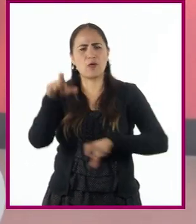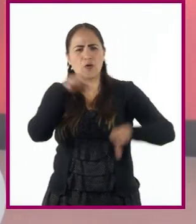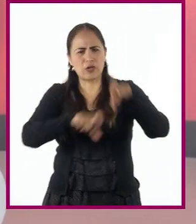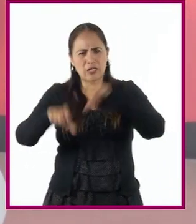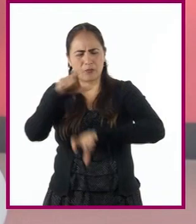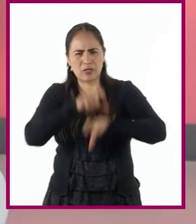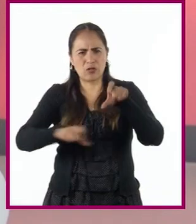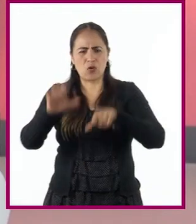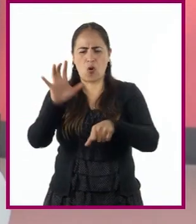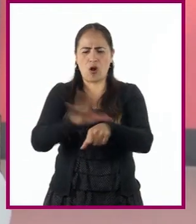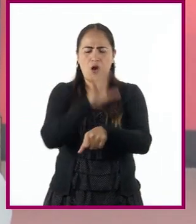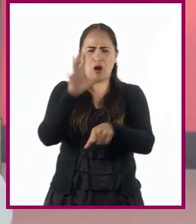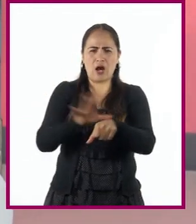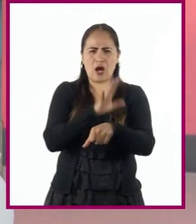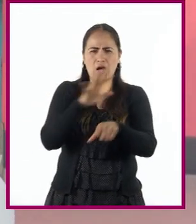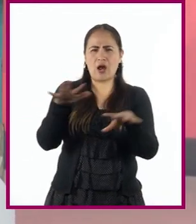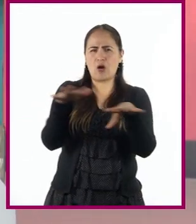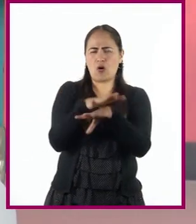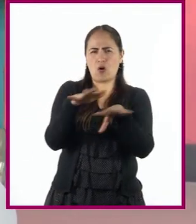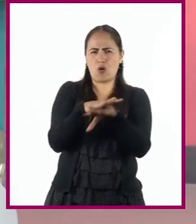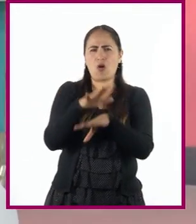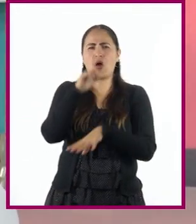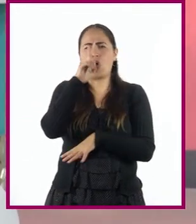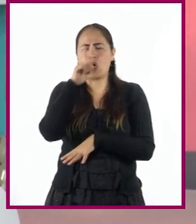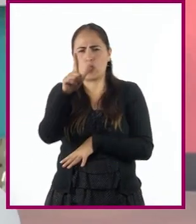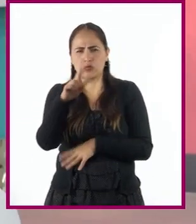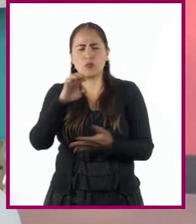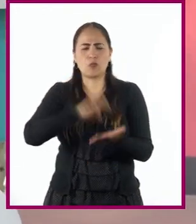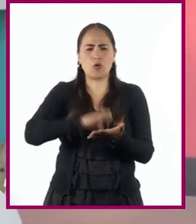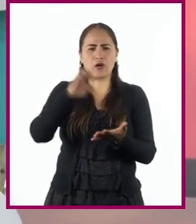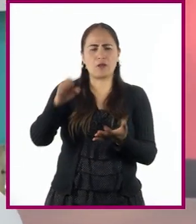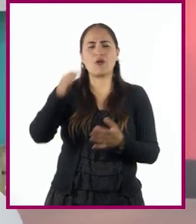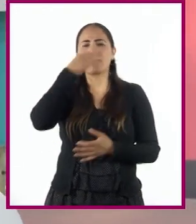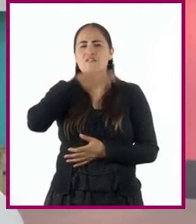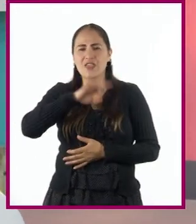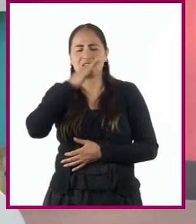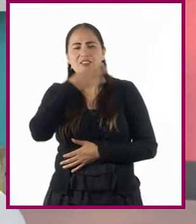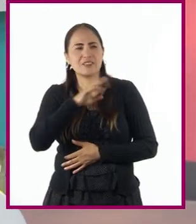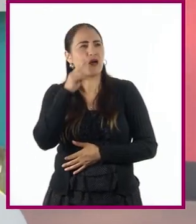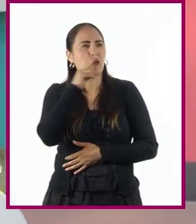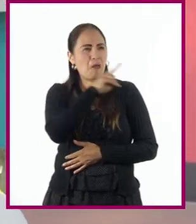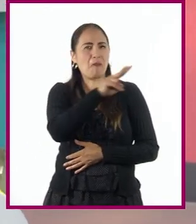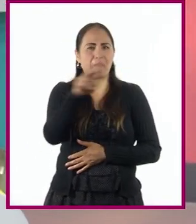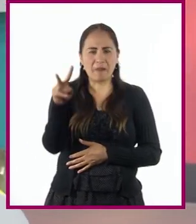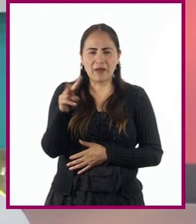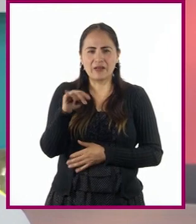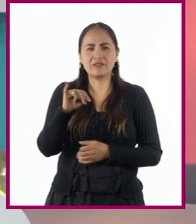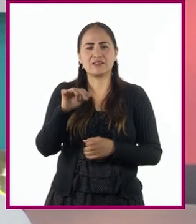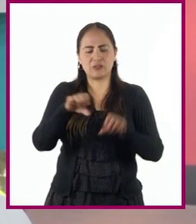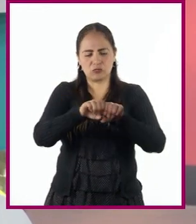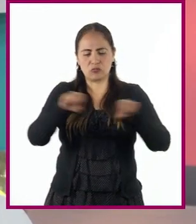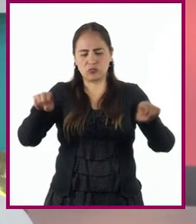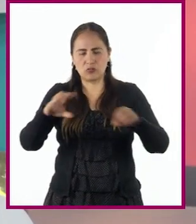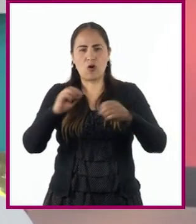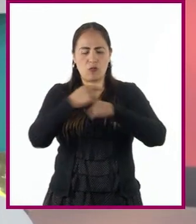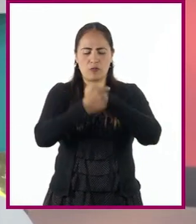energía en forma de luz. Seguro, en alguna fiesta o concierto lo han visto, ya sea en barras o